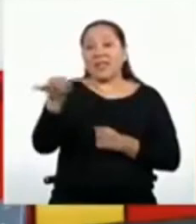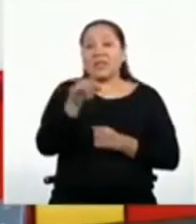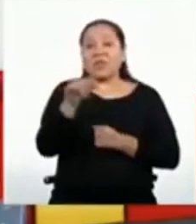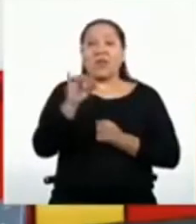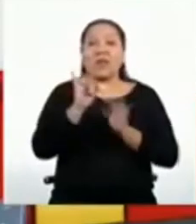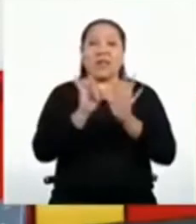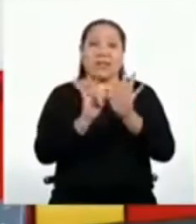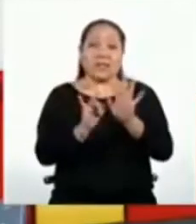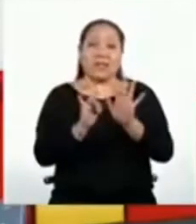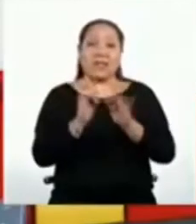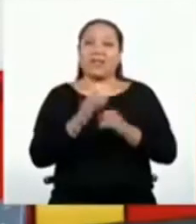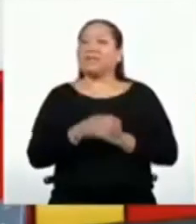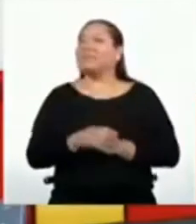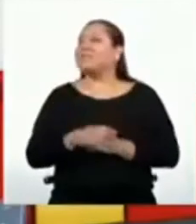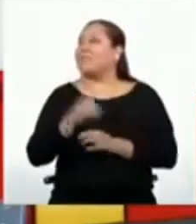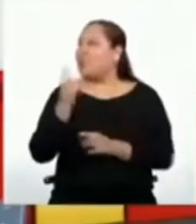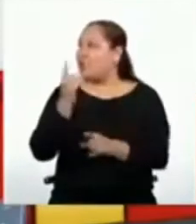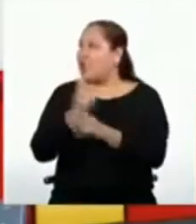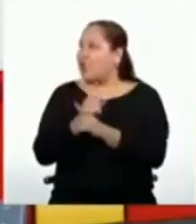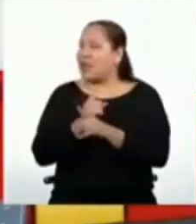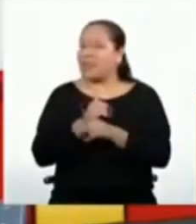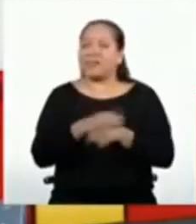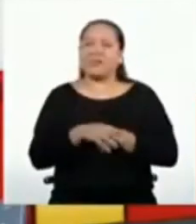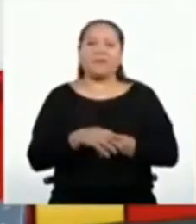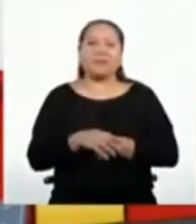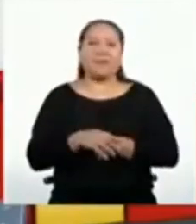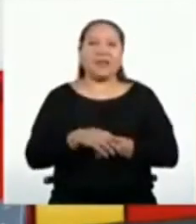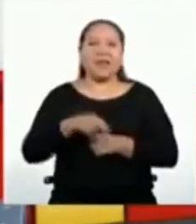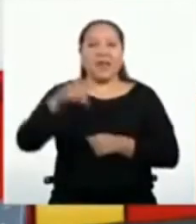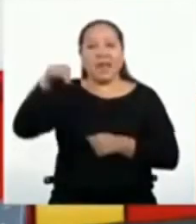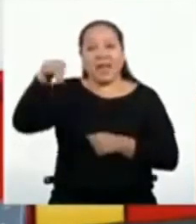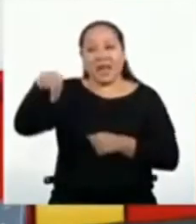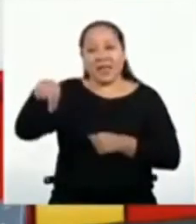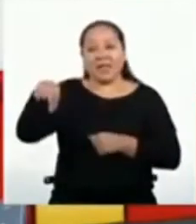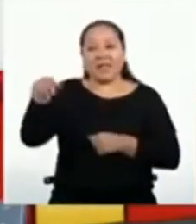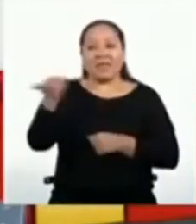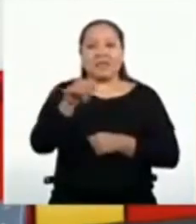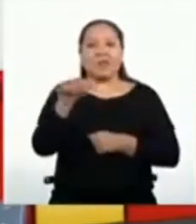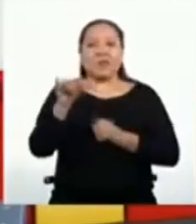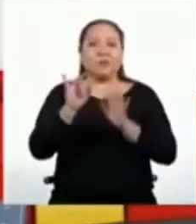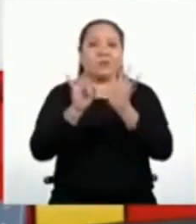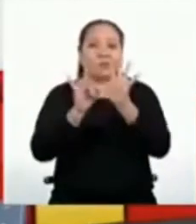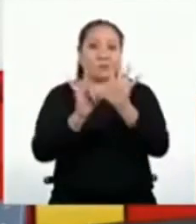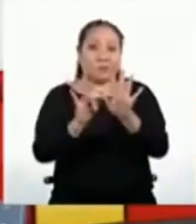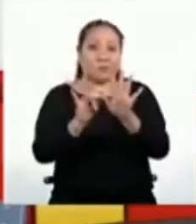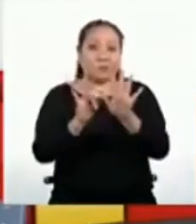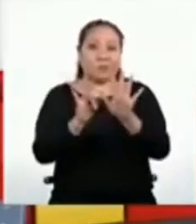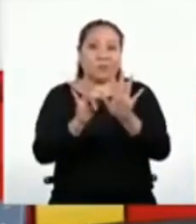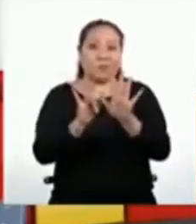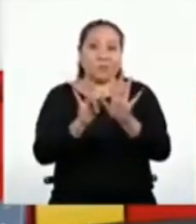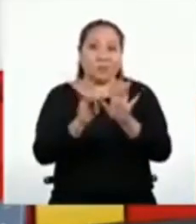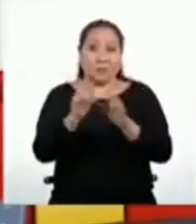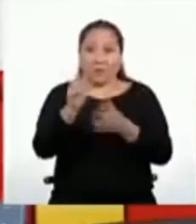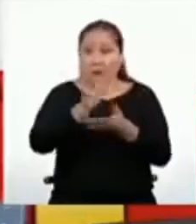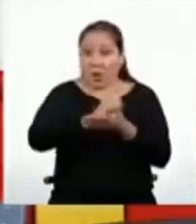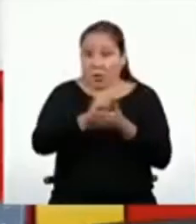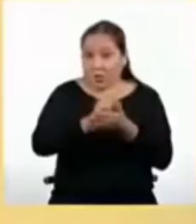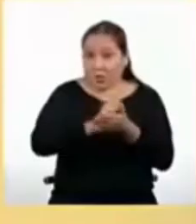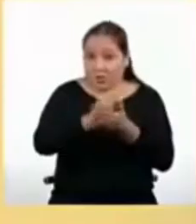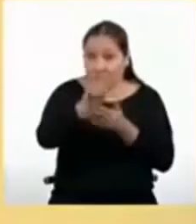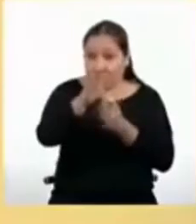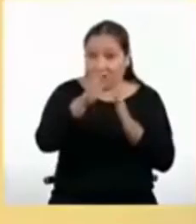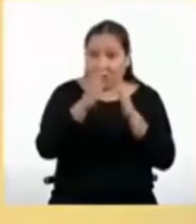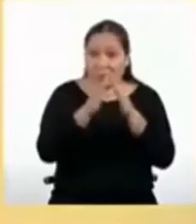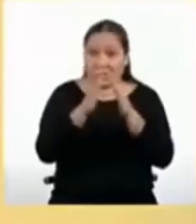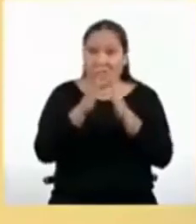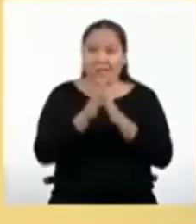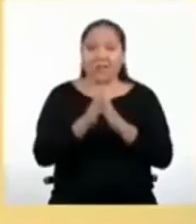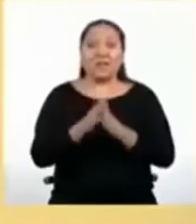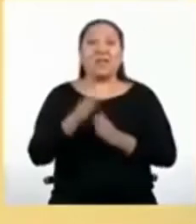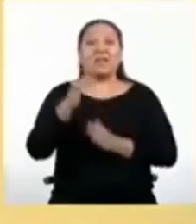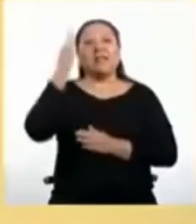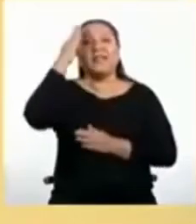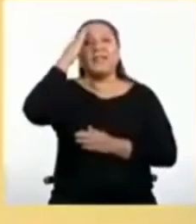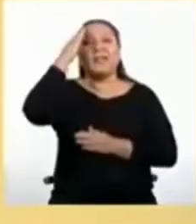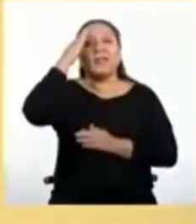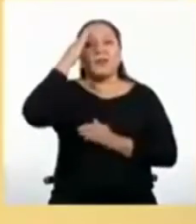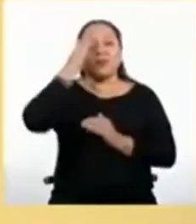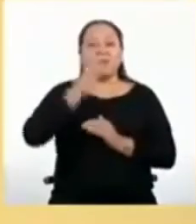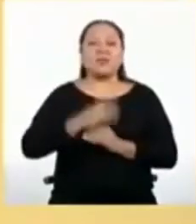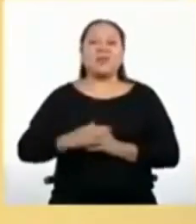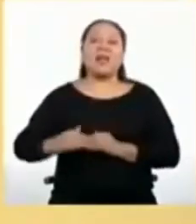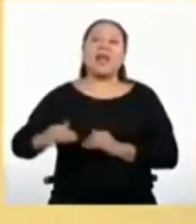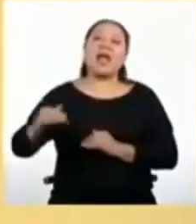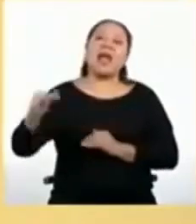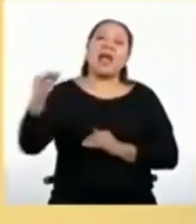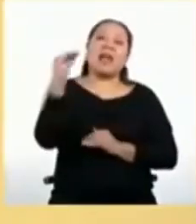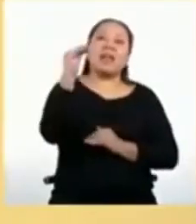7. Exacto. N es igual a 7, apúntenlo en casa. Sabemos que en la cumbre de